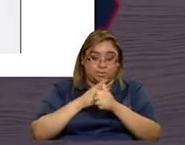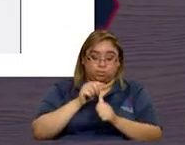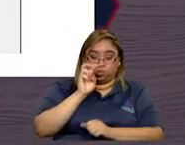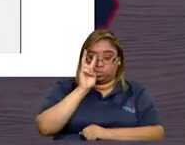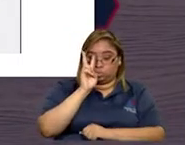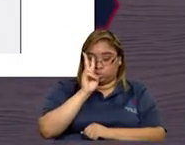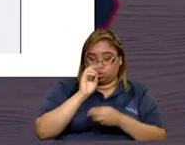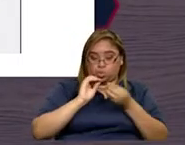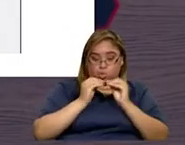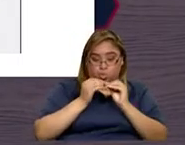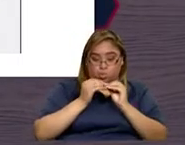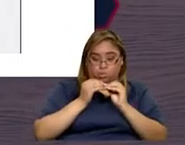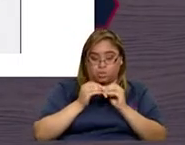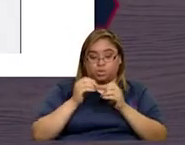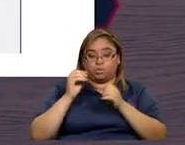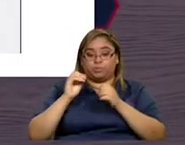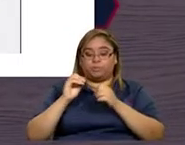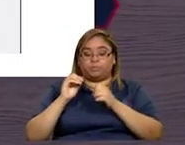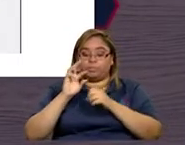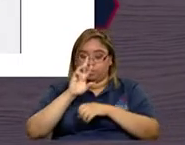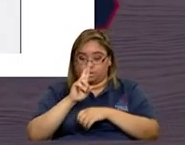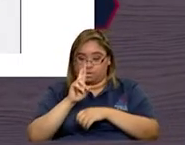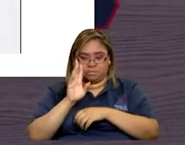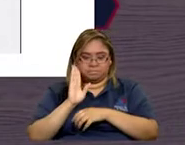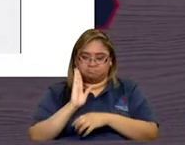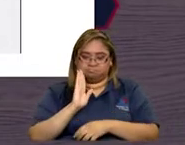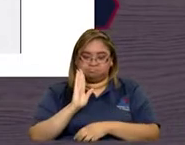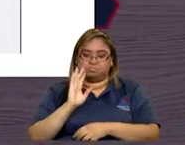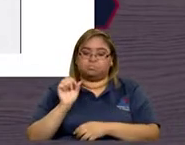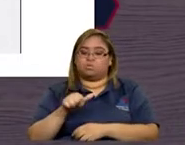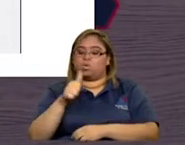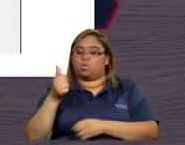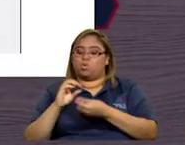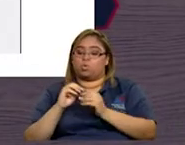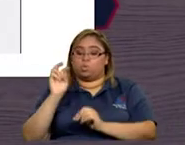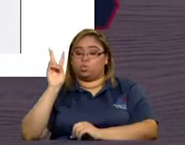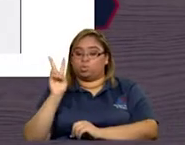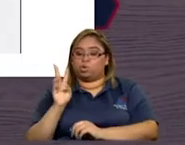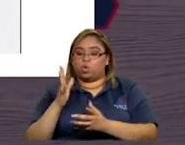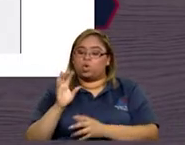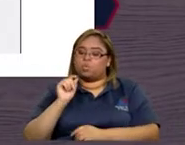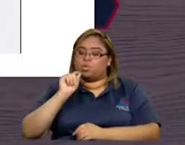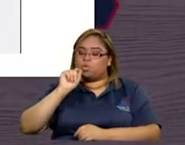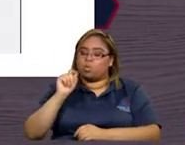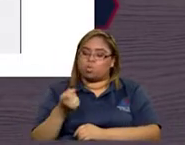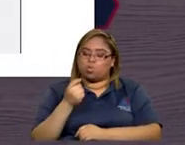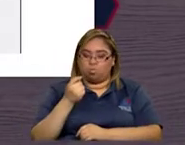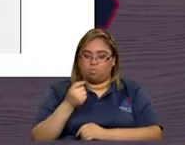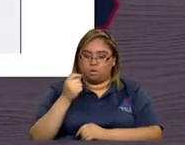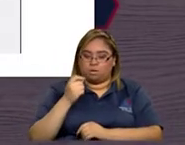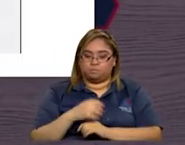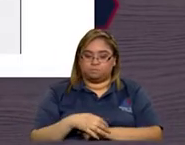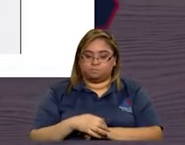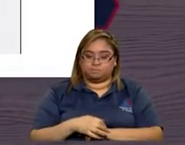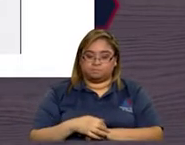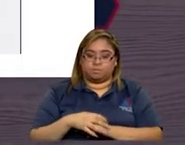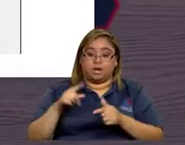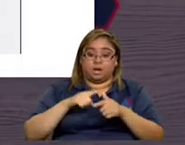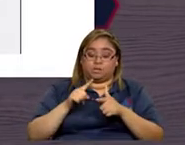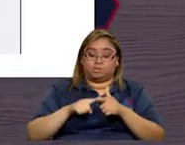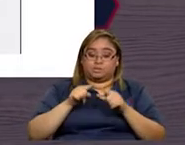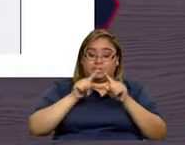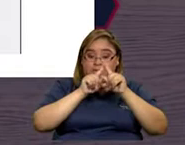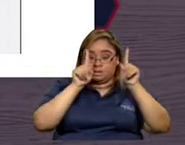significativo y el último dígito correspondería a un número decimal. Por lo general, en este tipo de